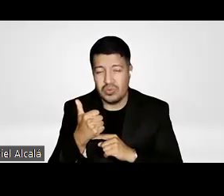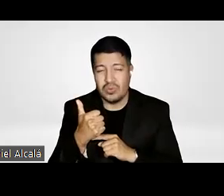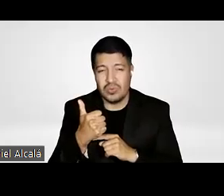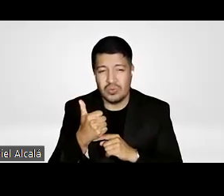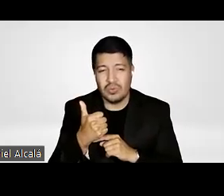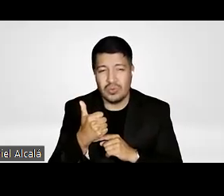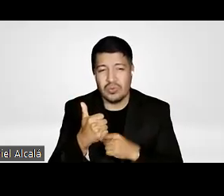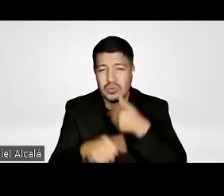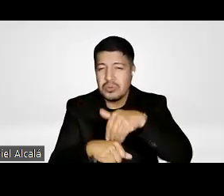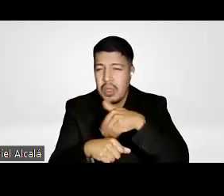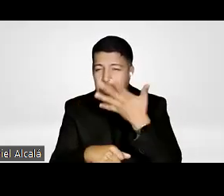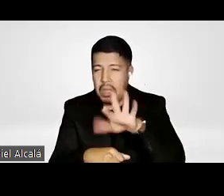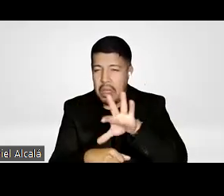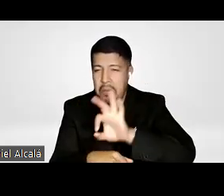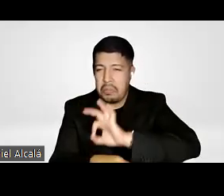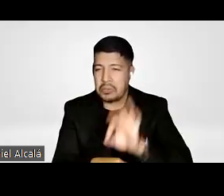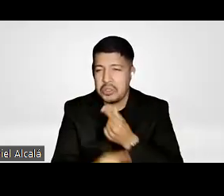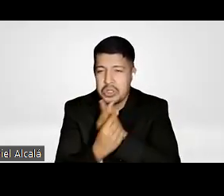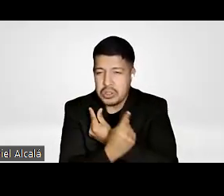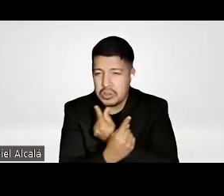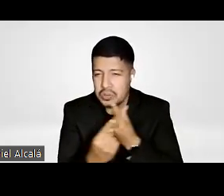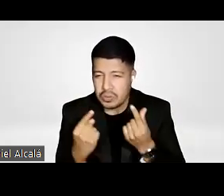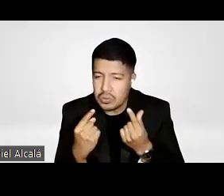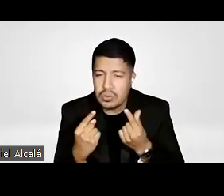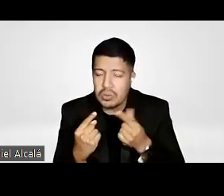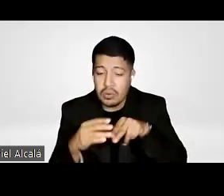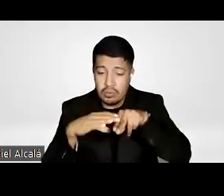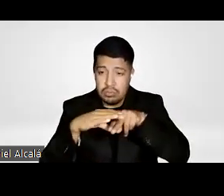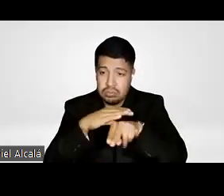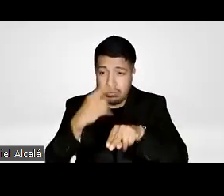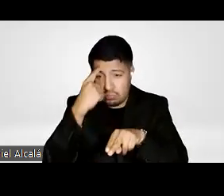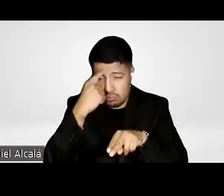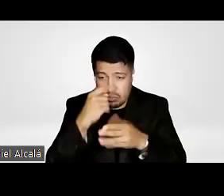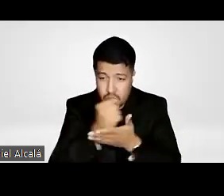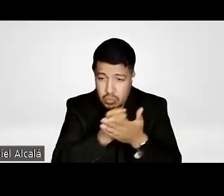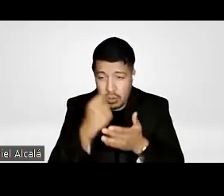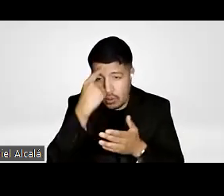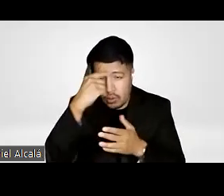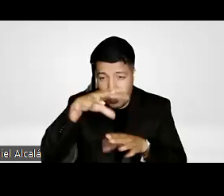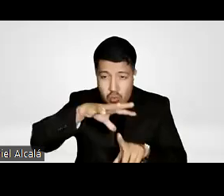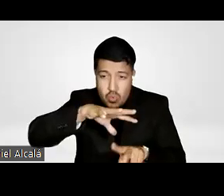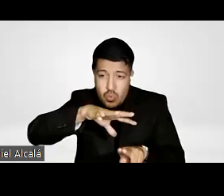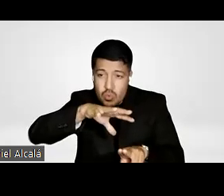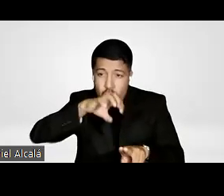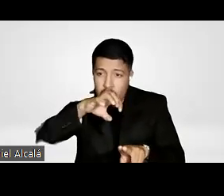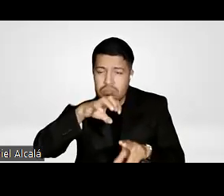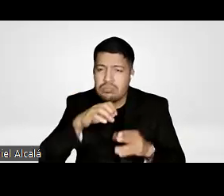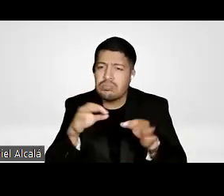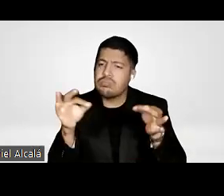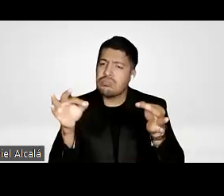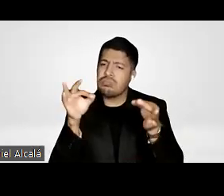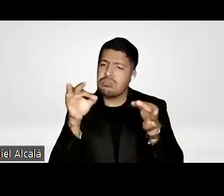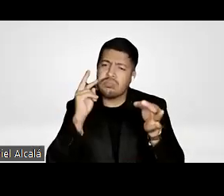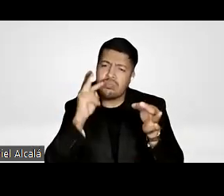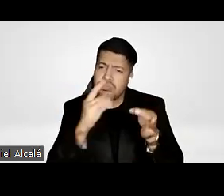de 10% de niños con imágenes de resonancia magnética, no ultrasonidos, ya resonancia magnética normales, que